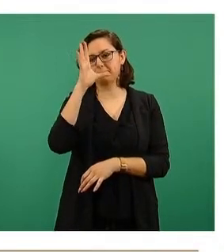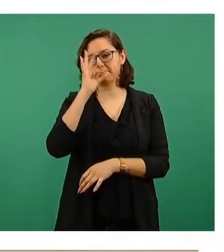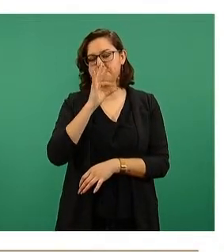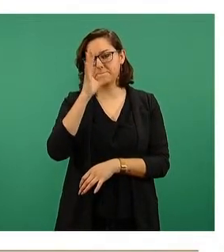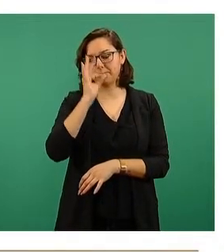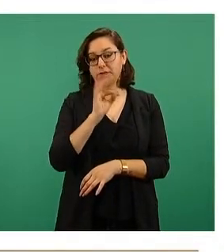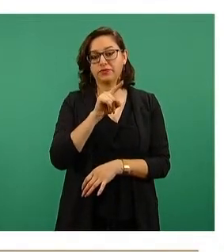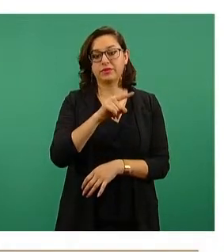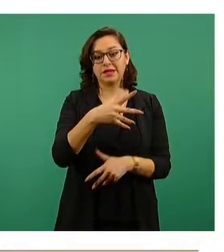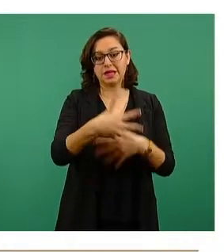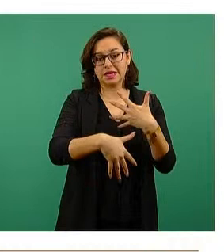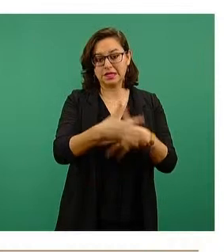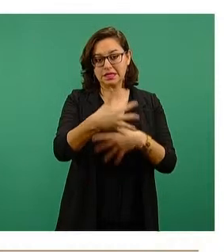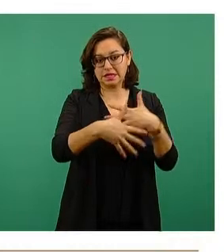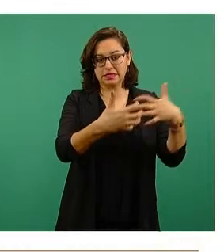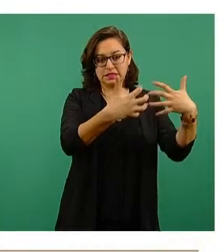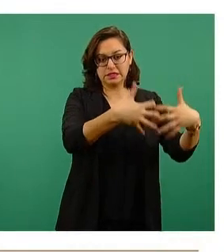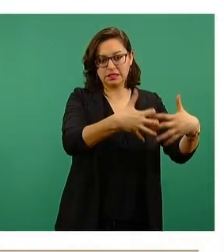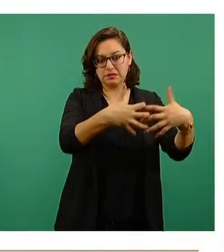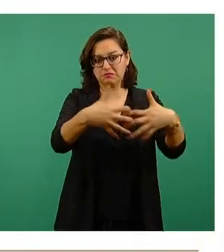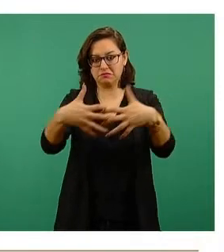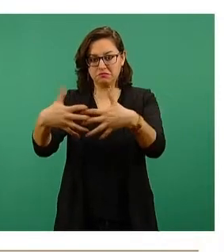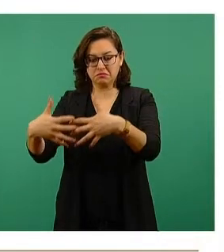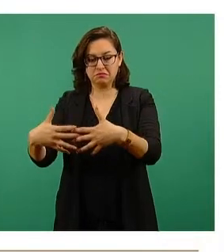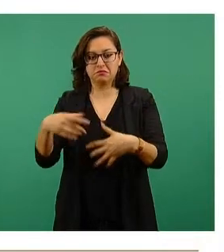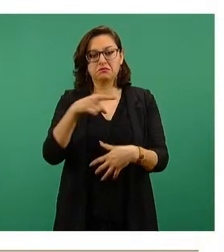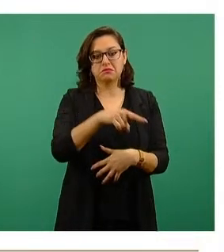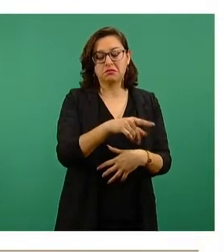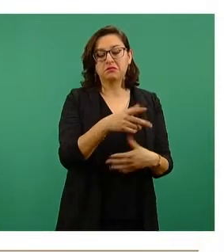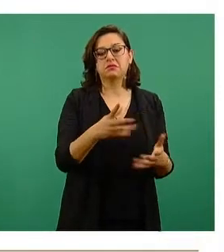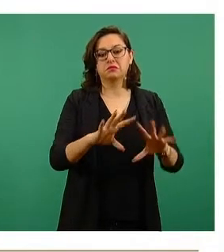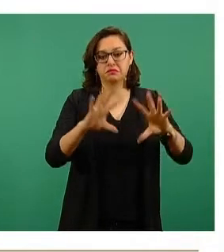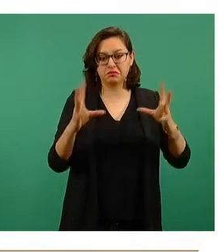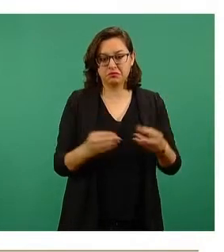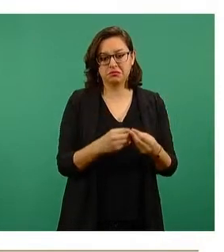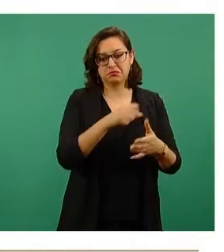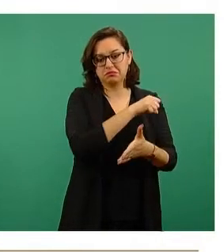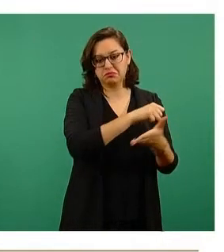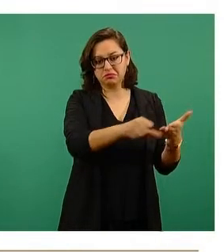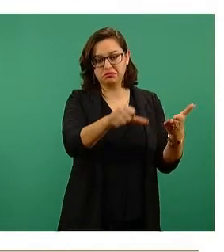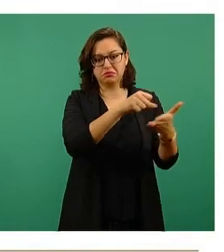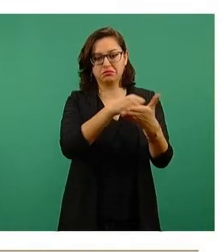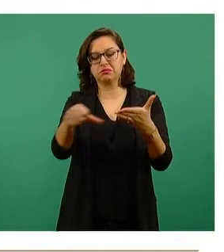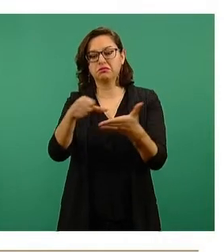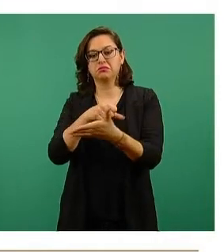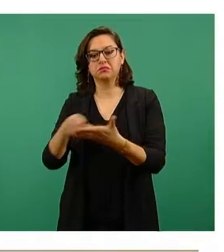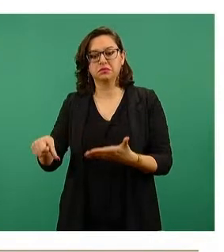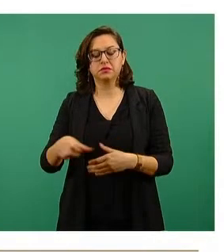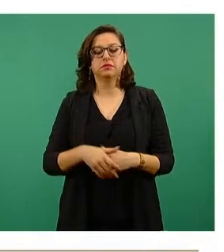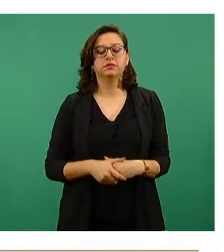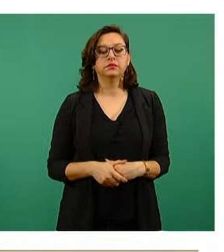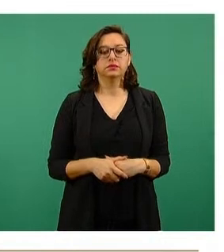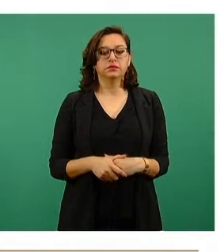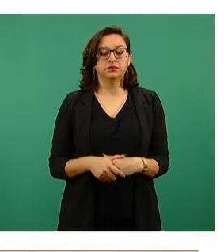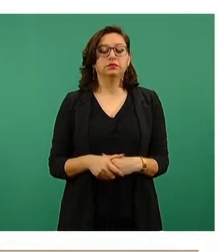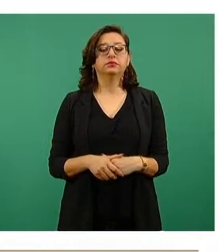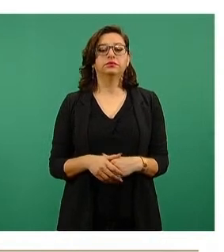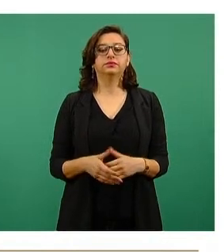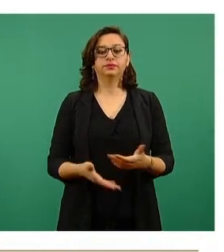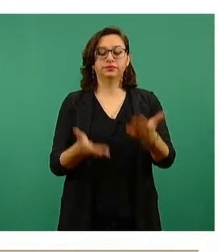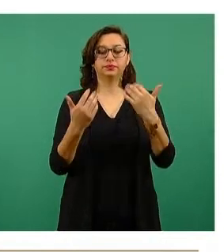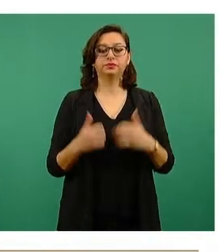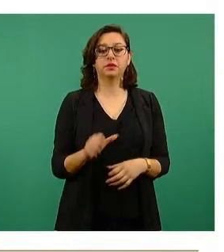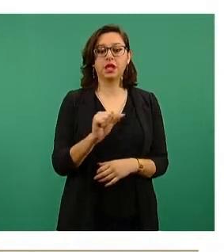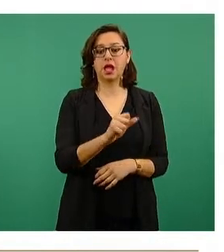19 instrumentos del establecimiento, por lo que se colocaron sellos de inmovilización. En cuanto a los precios, a través de la app Litro